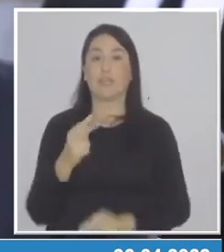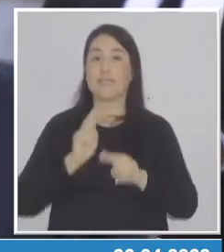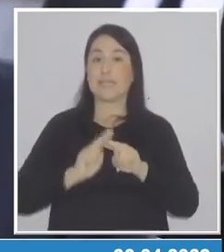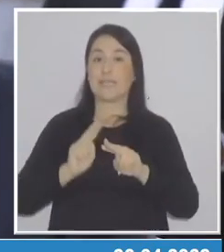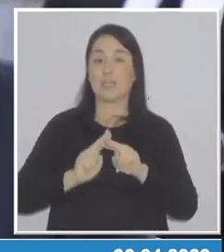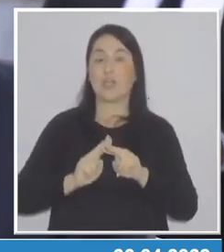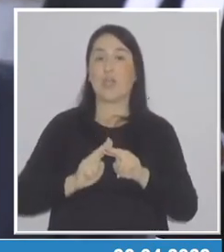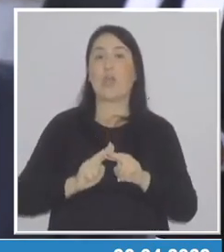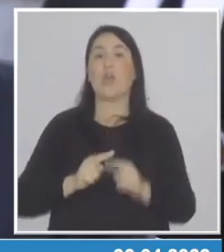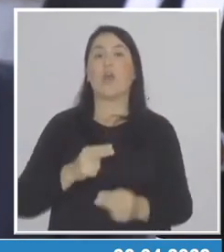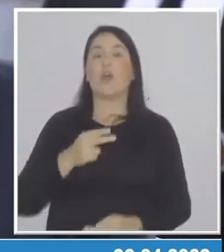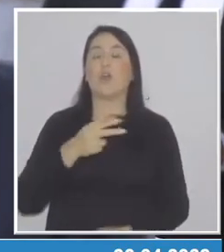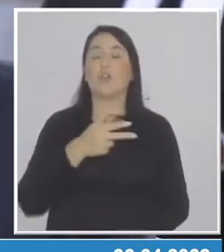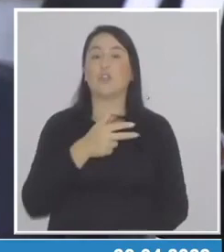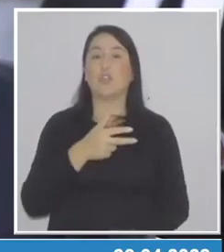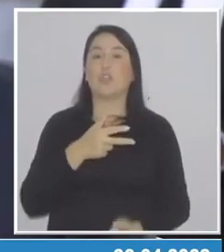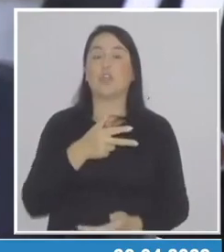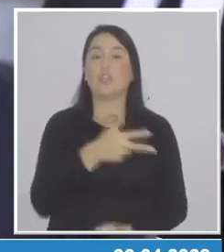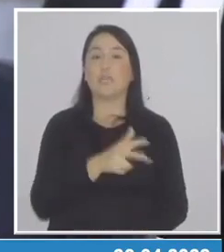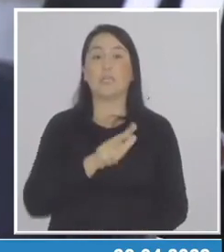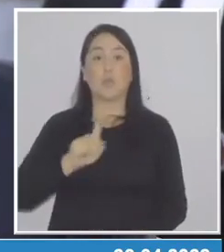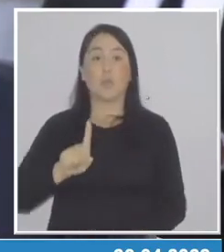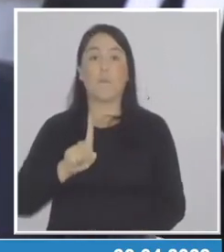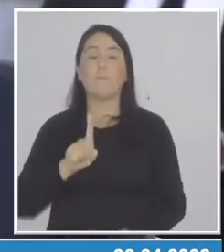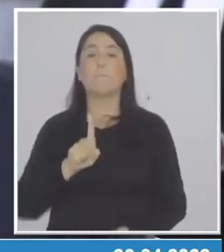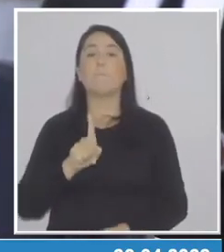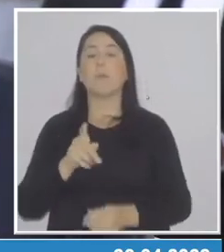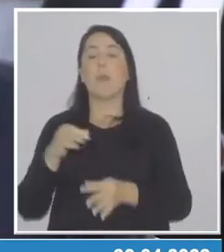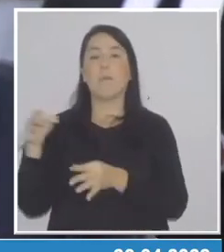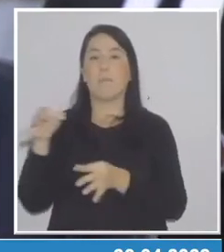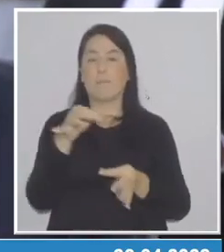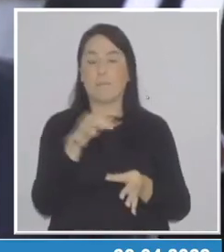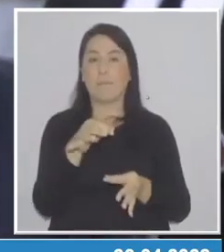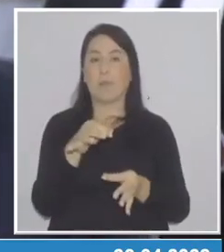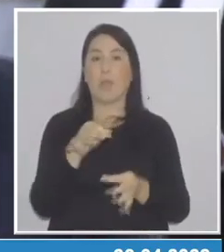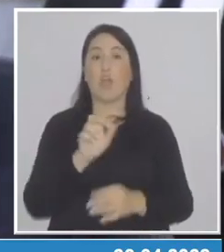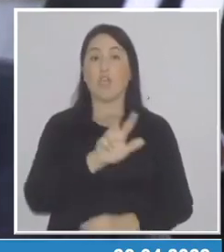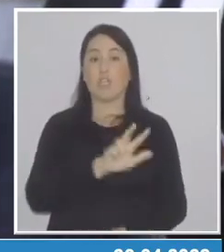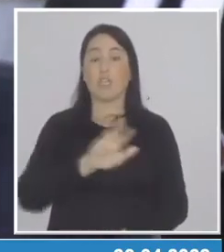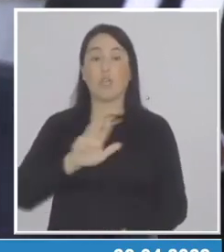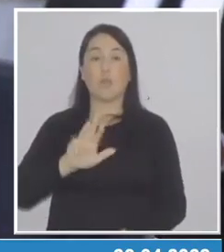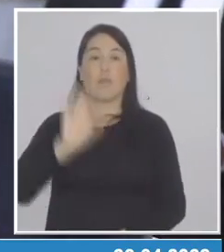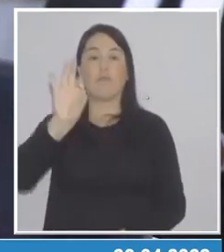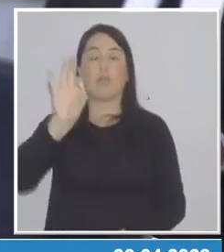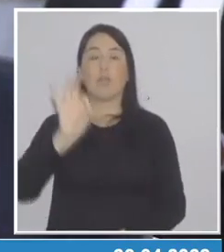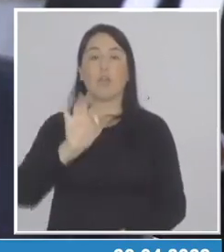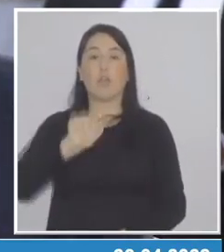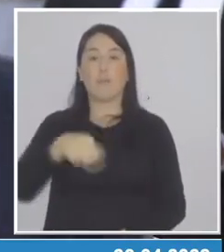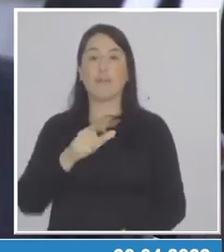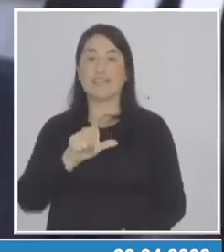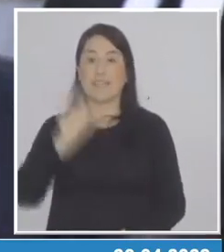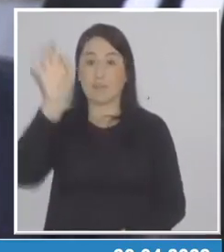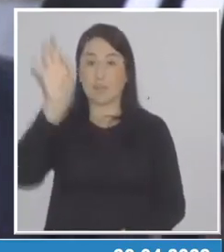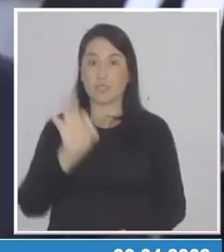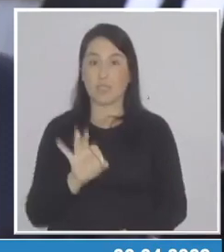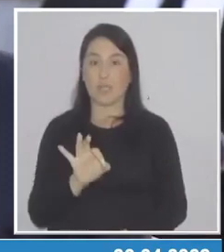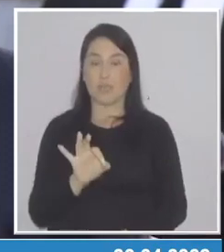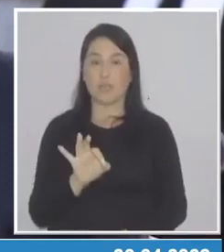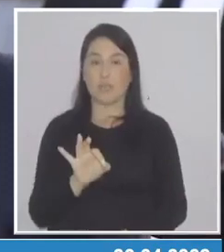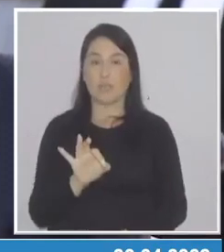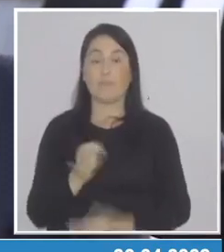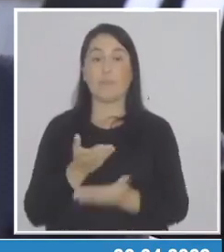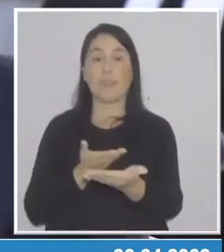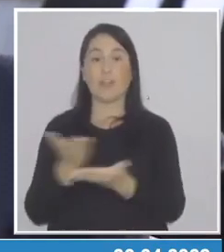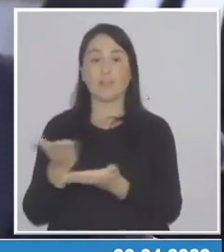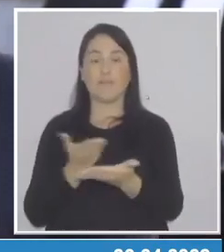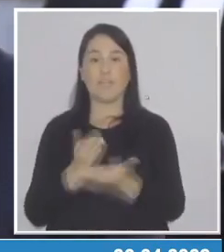1.881 productos de asesoría parlamentaria, de los cuales 89,7% de los servicios dieron